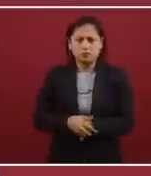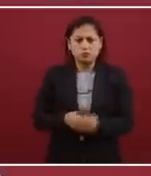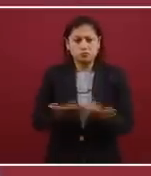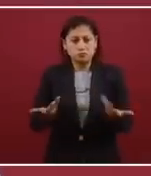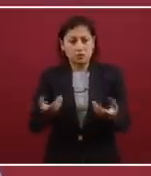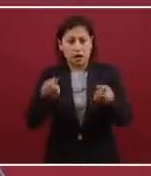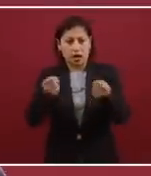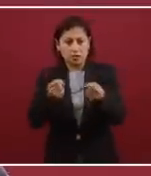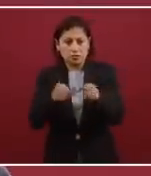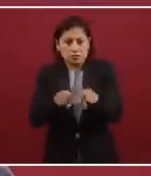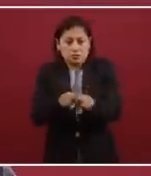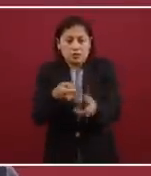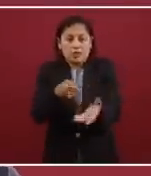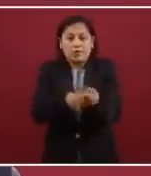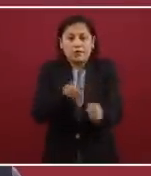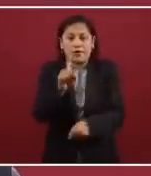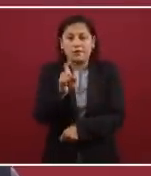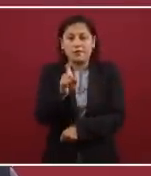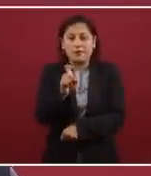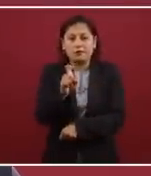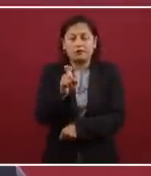¿sí?